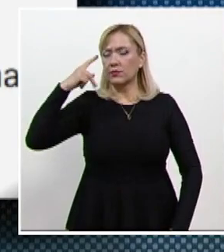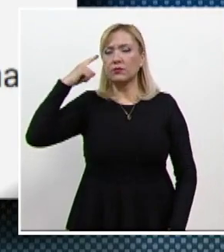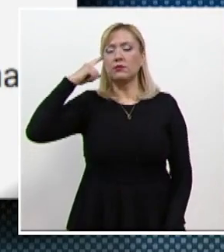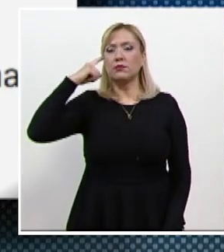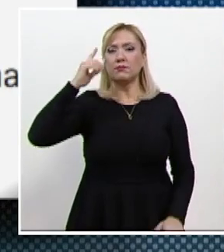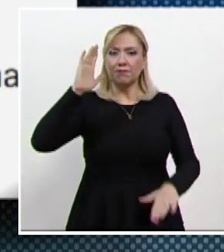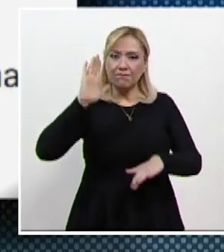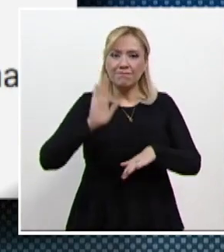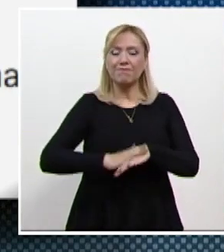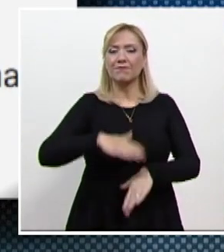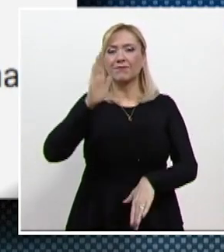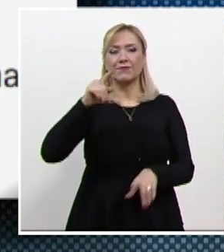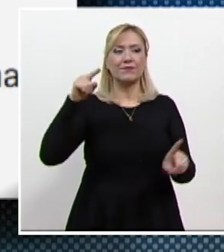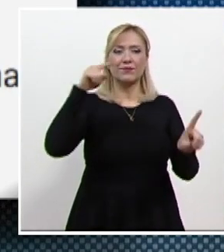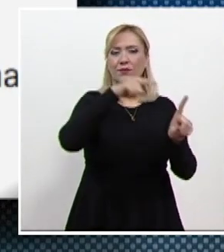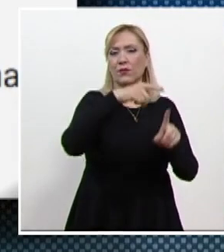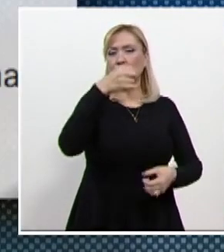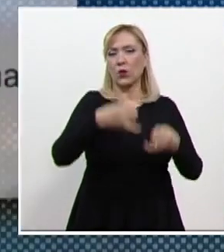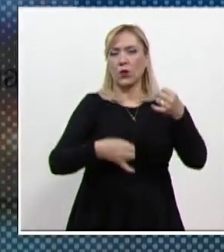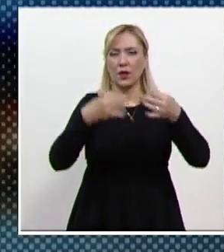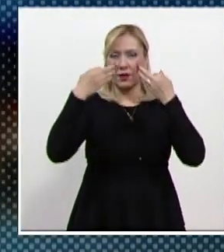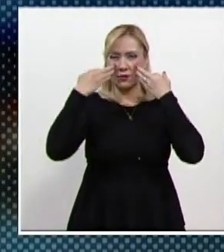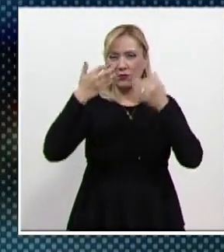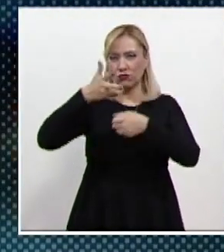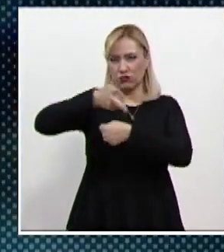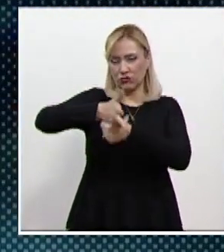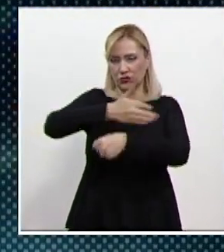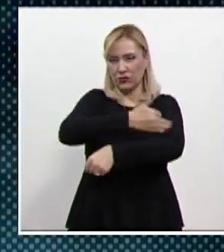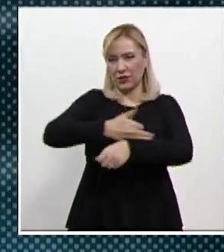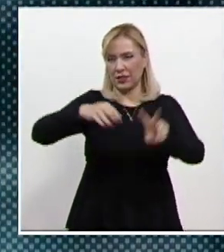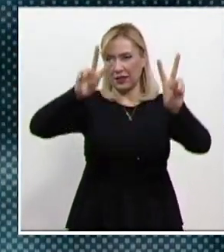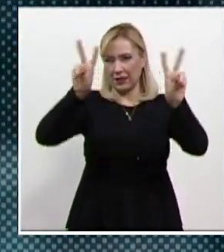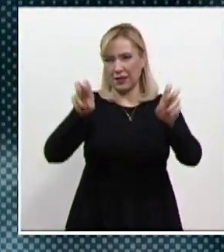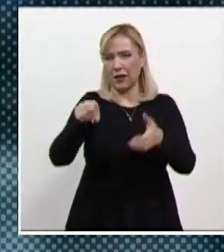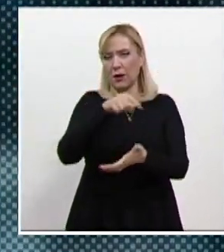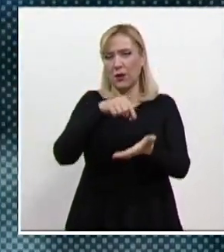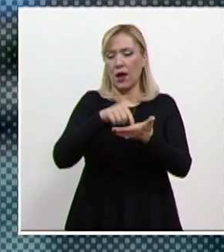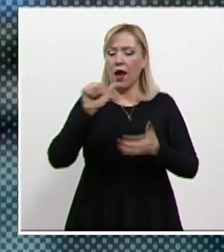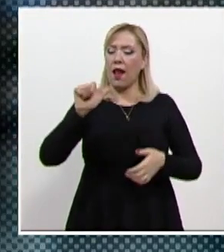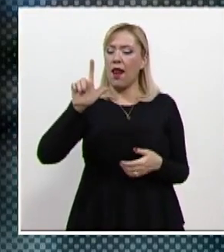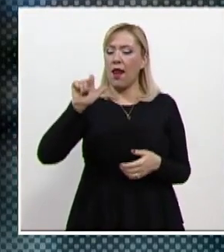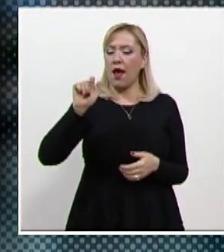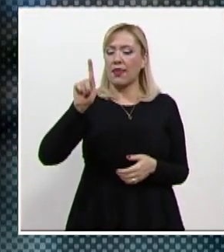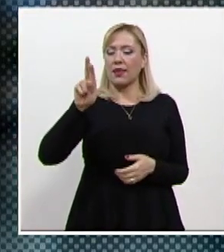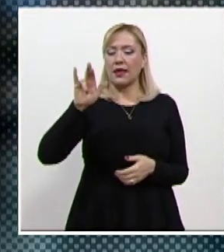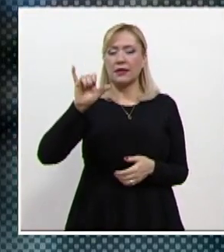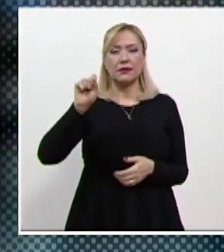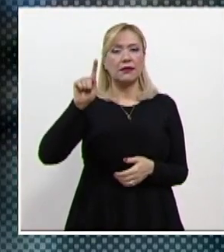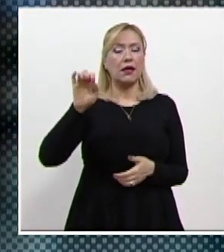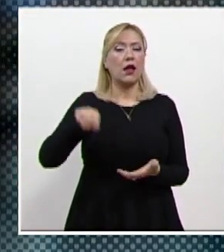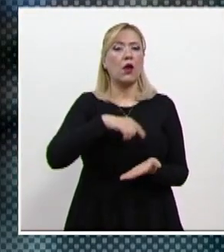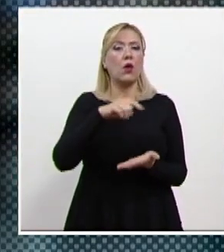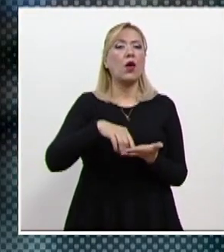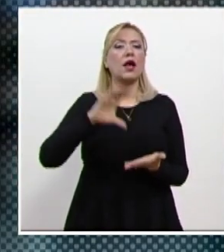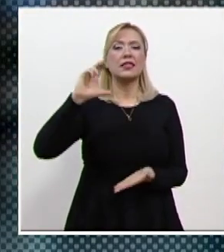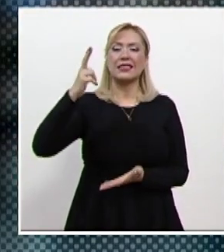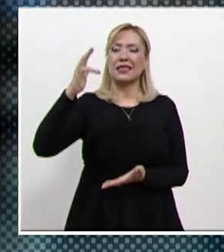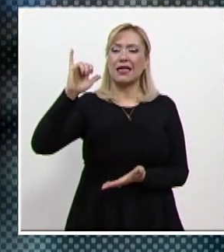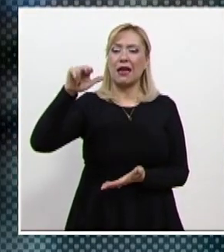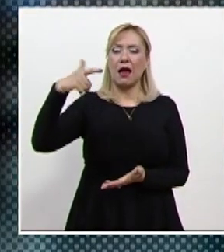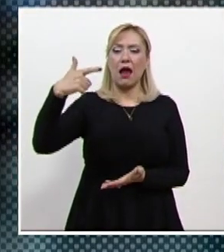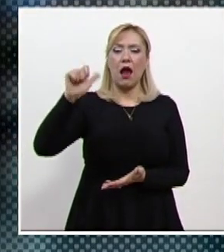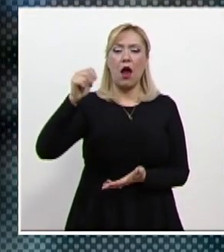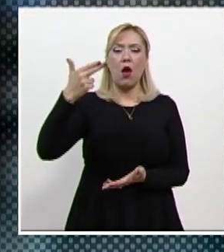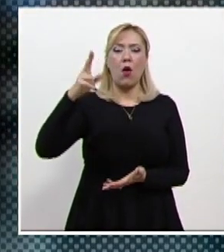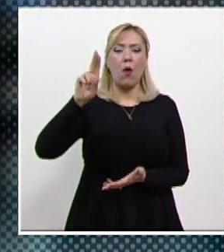la competencia del Juzgado de Oralidad Familiar del Distrito Judicial de Alatriste, con sede en Chingahuapan, para resolver